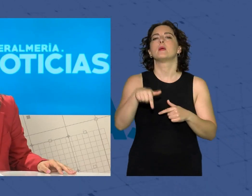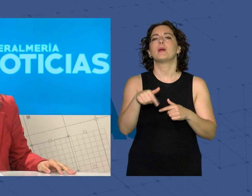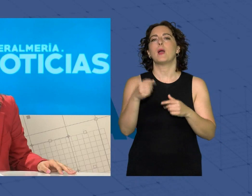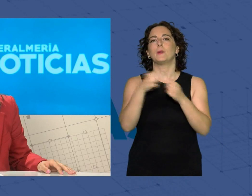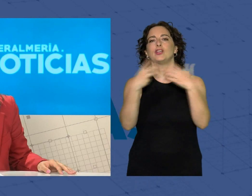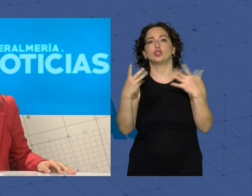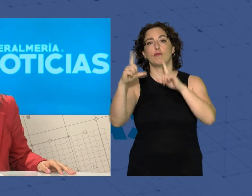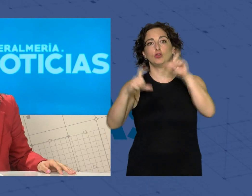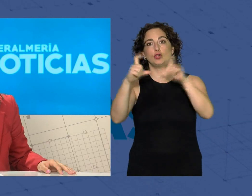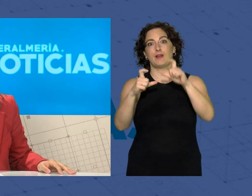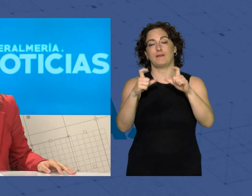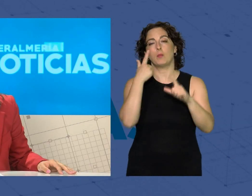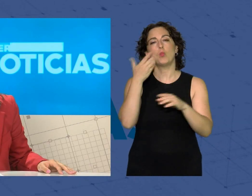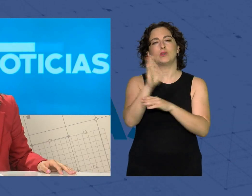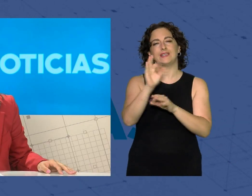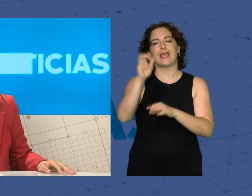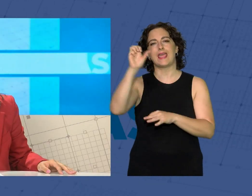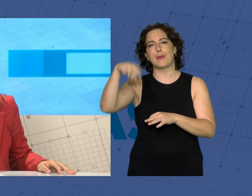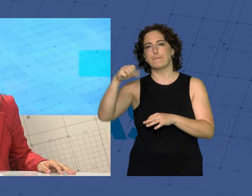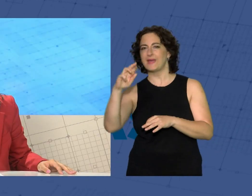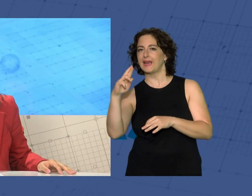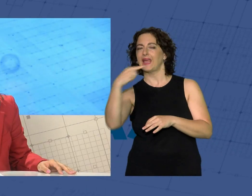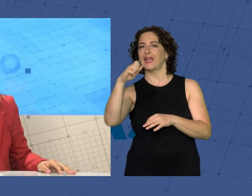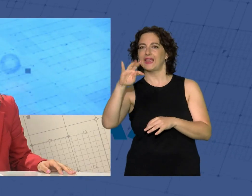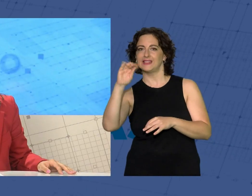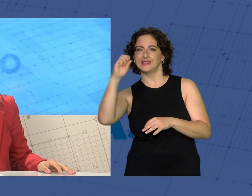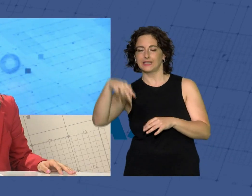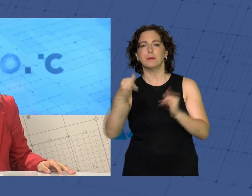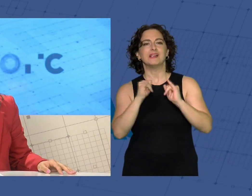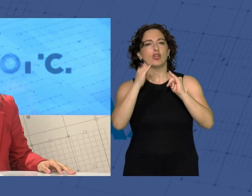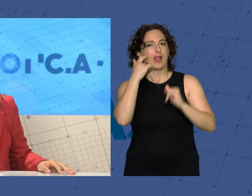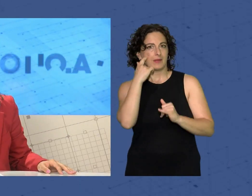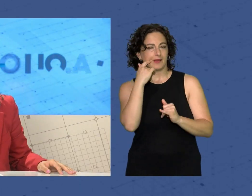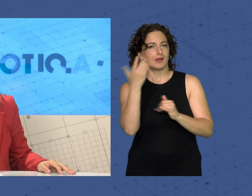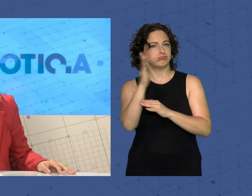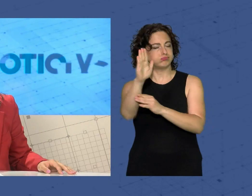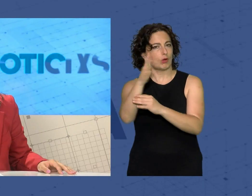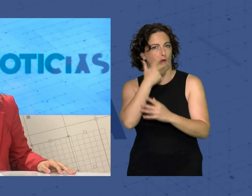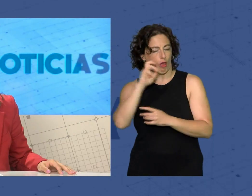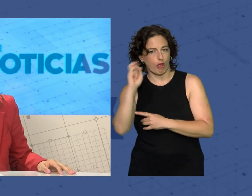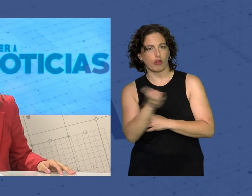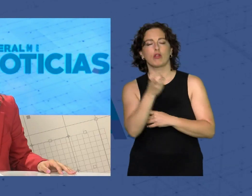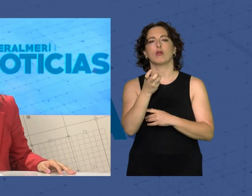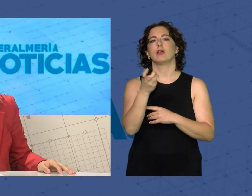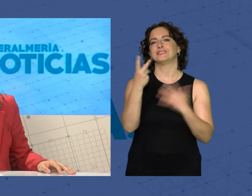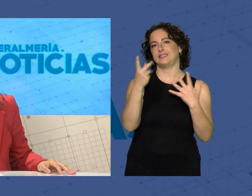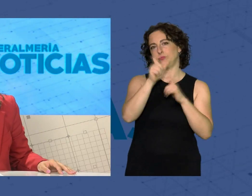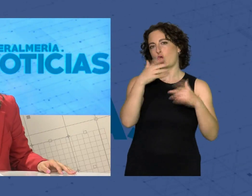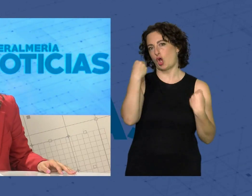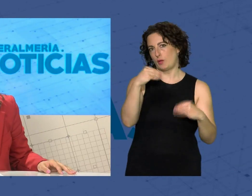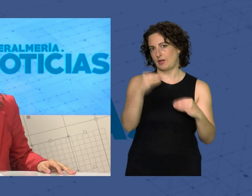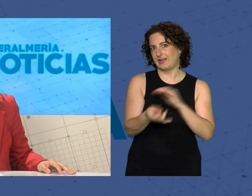de la muestra emergentes llenan de color el paseo de Almería para mostrar el talento de siete jóvenes creadores de la provincia.